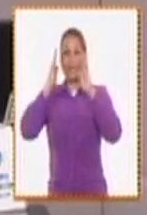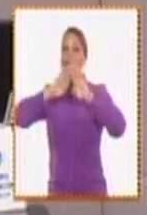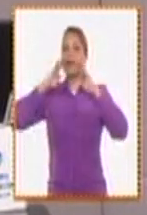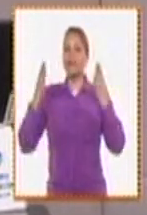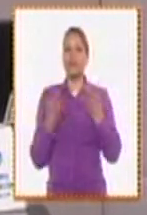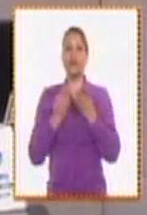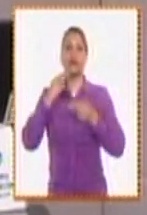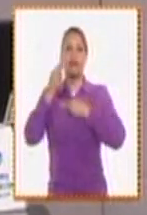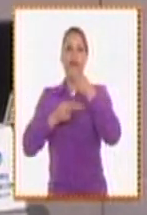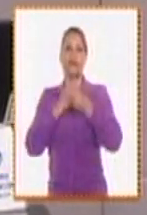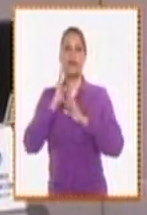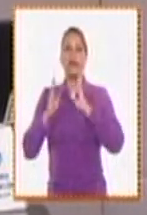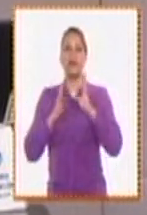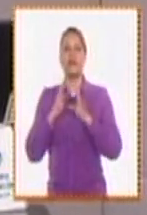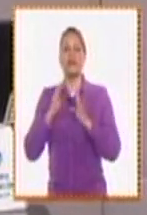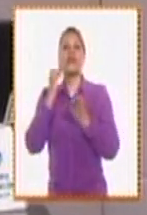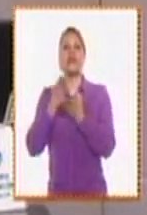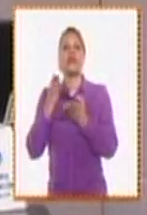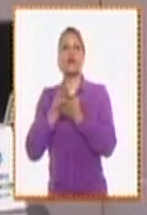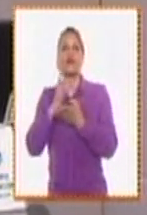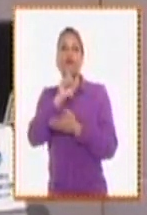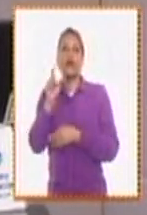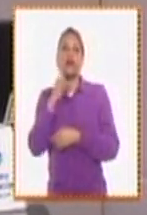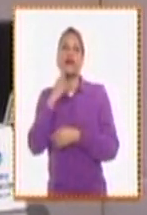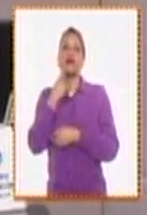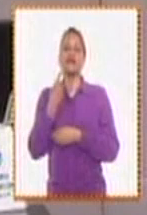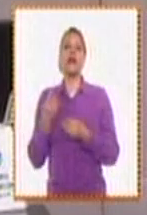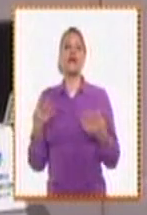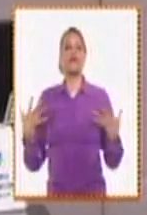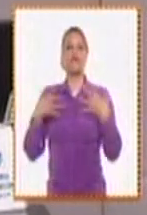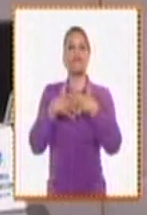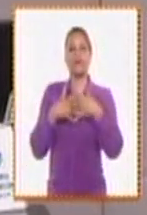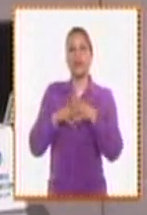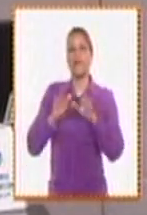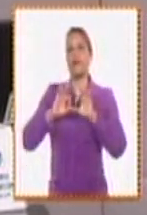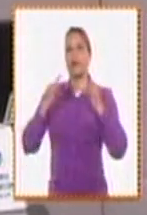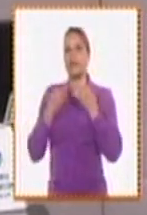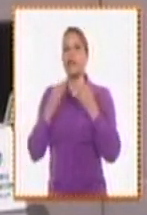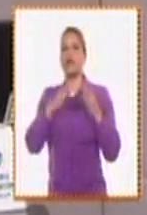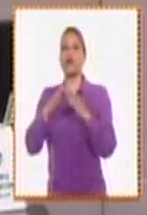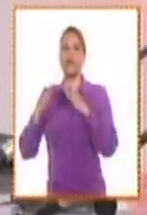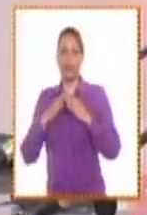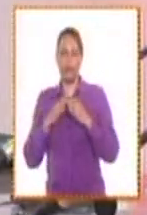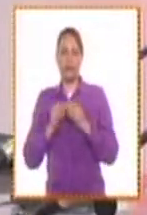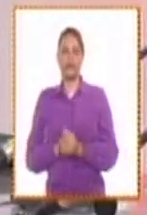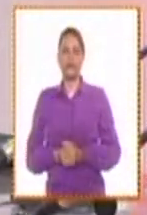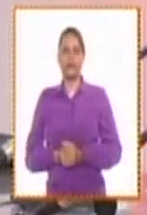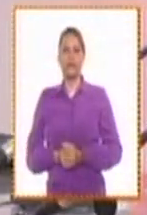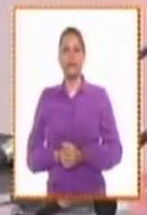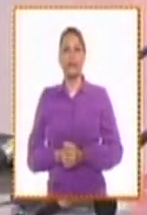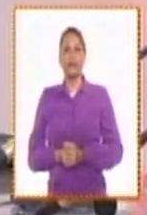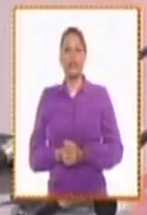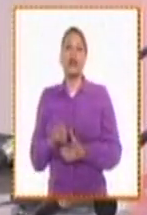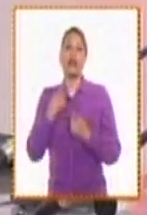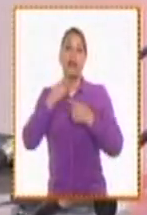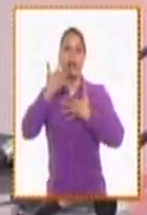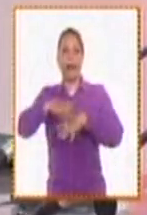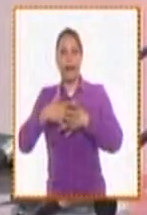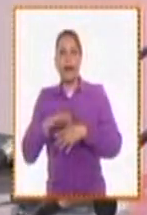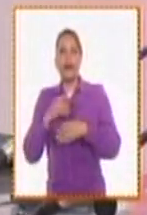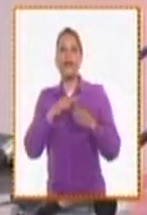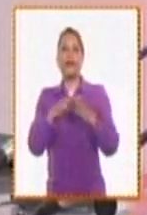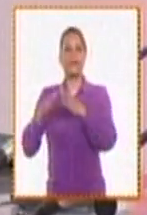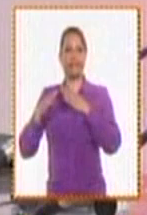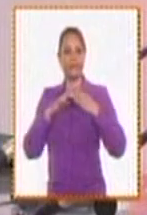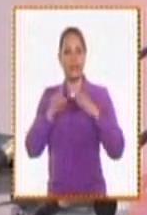hecho en el ámbito de los muros de la escuela, llevarlo a la familia, llevarlo a la comunidad. Es un reto. Se corre buena parte en las calles, en el barrio, pues